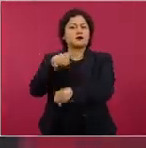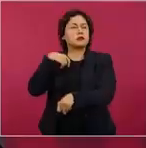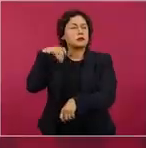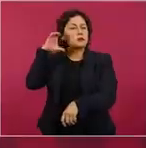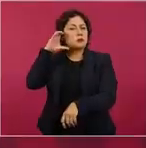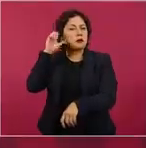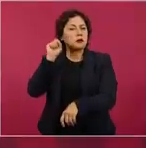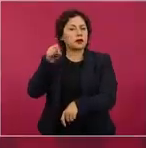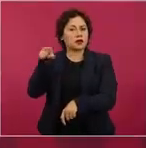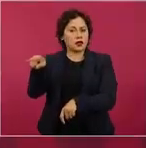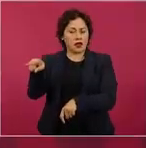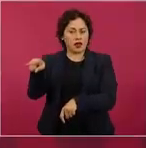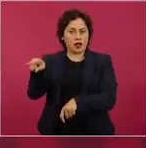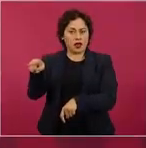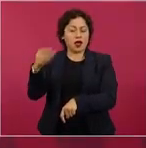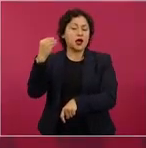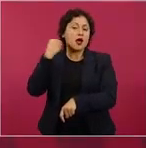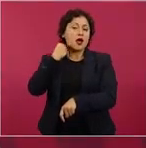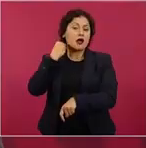con